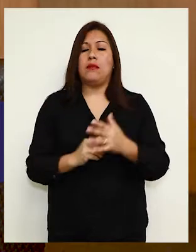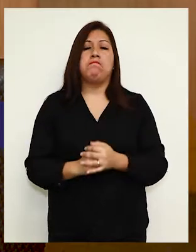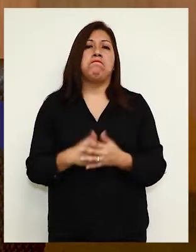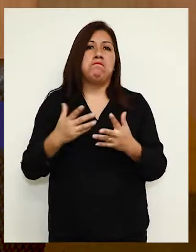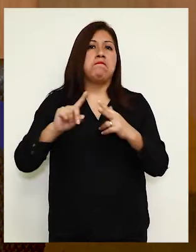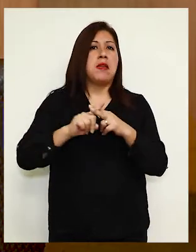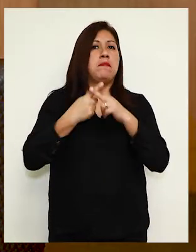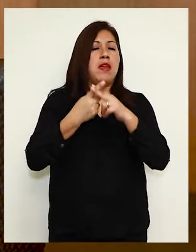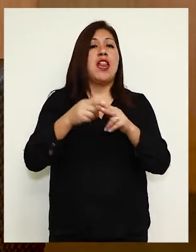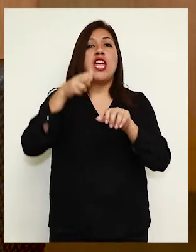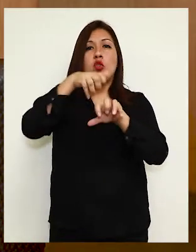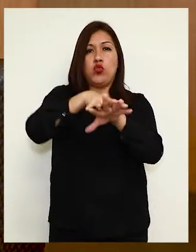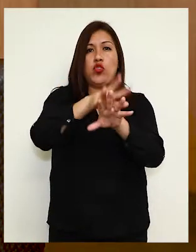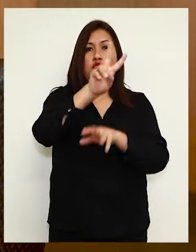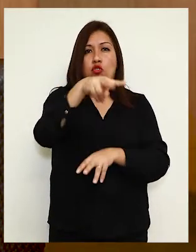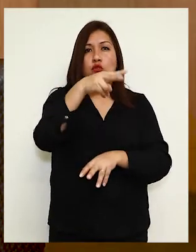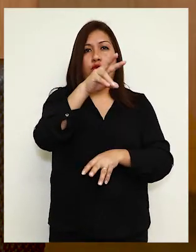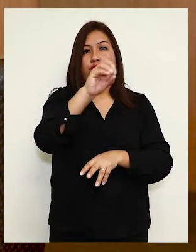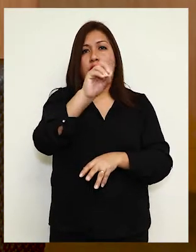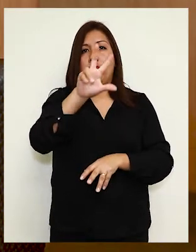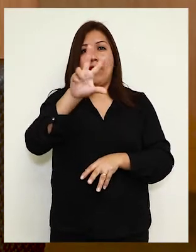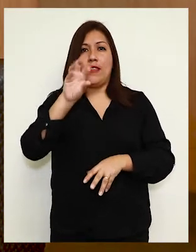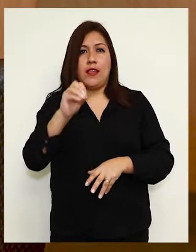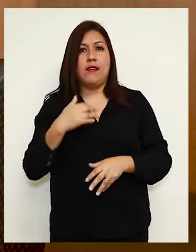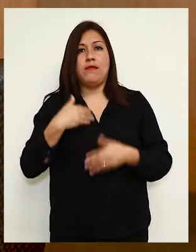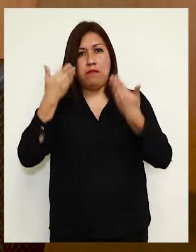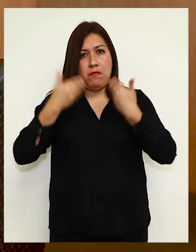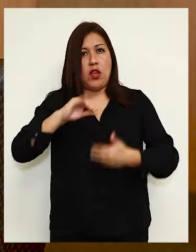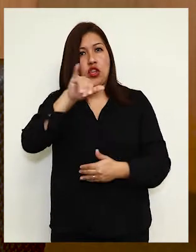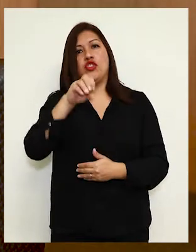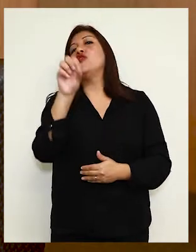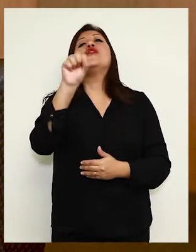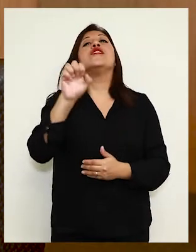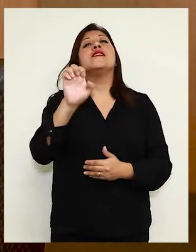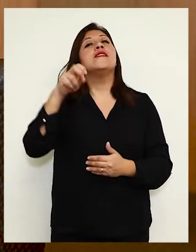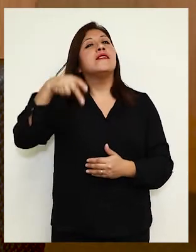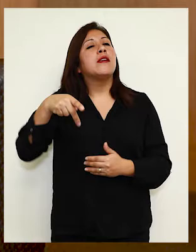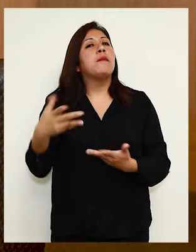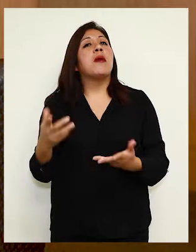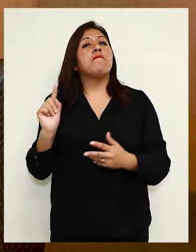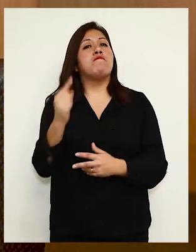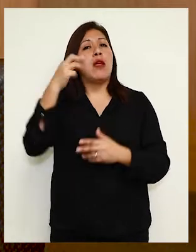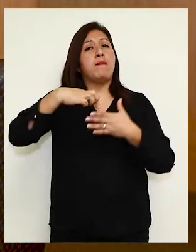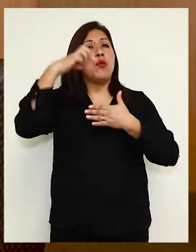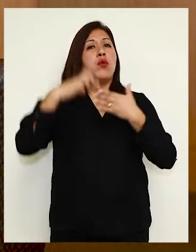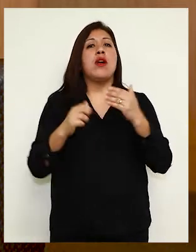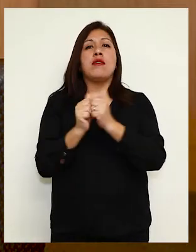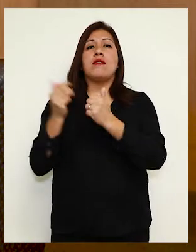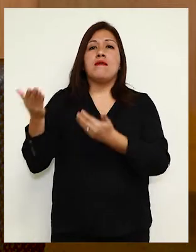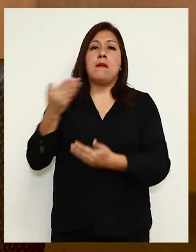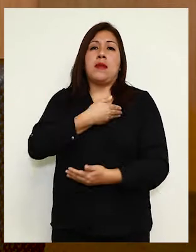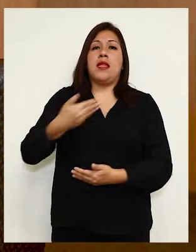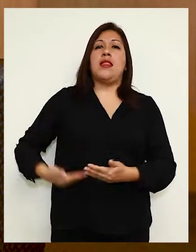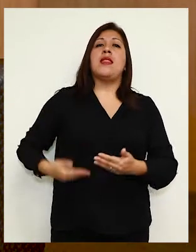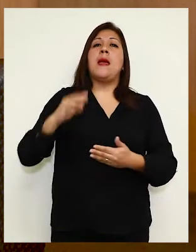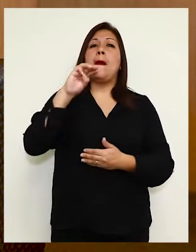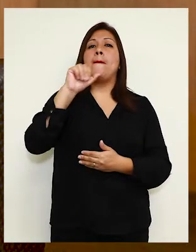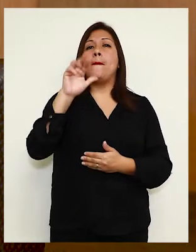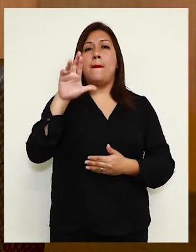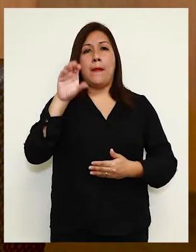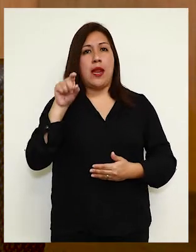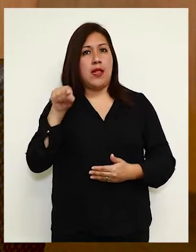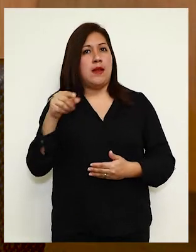empezamos Inclusión 2030. Soy Joseph Merino y hoy en nuestro primer programa nos acompaña Marco Antonio